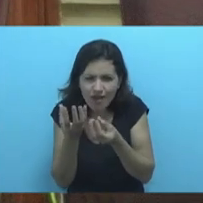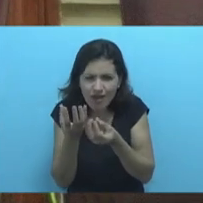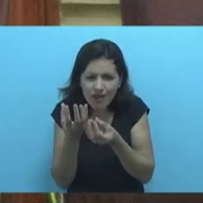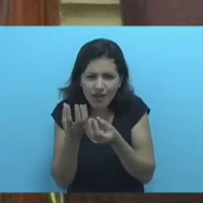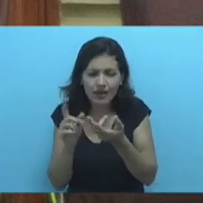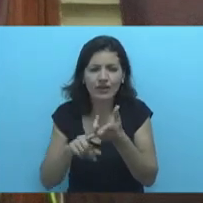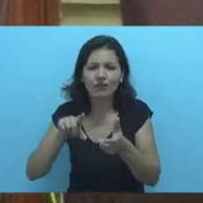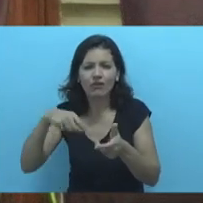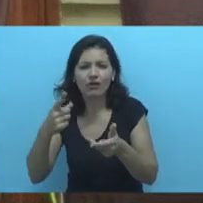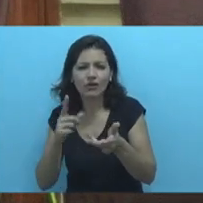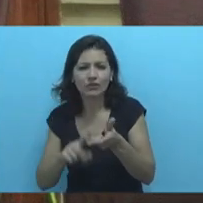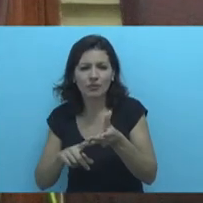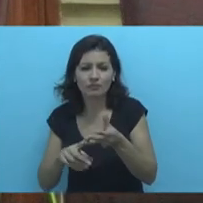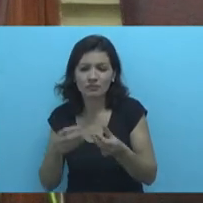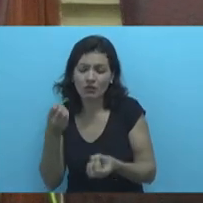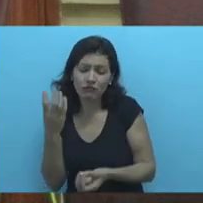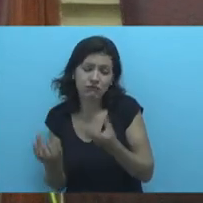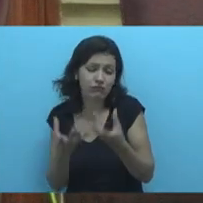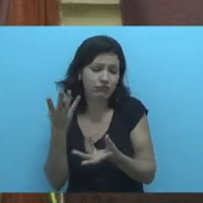hay fuegos bobos,